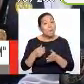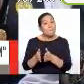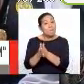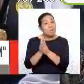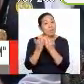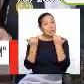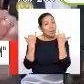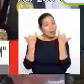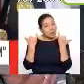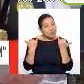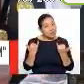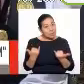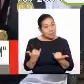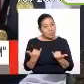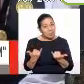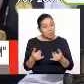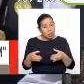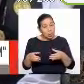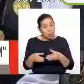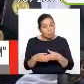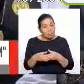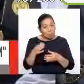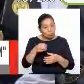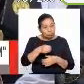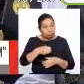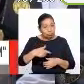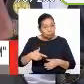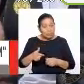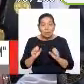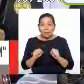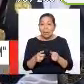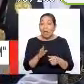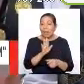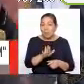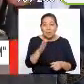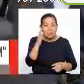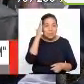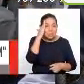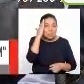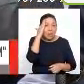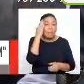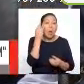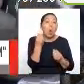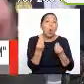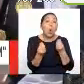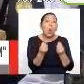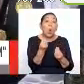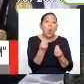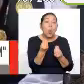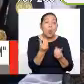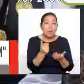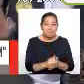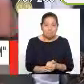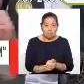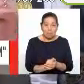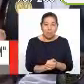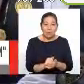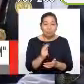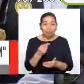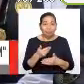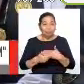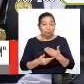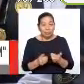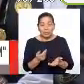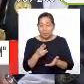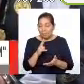ir a la Comisión de Inteligencia para que ellos sepan cómo está el nivel del crimen